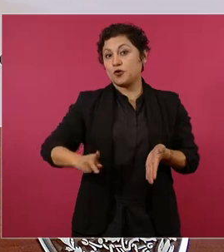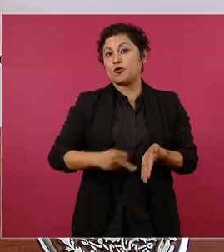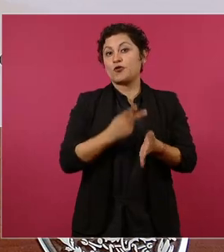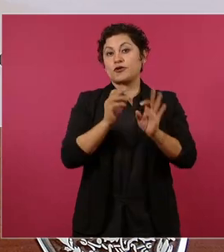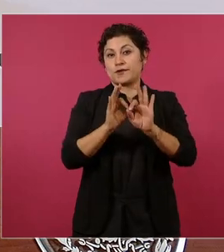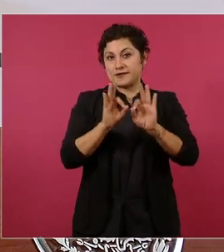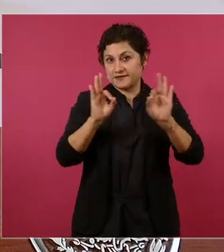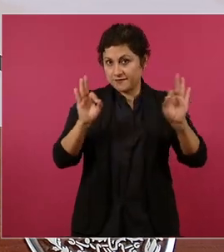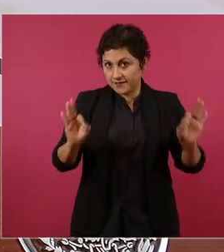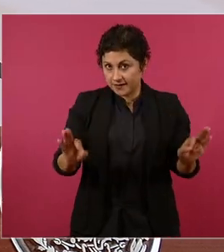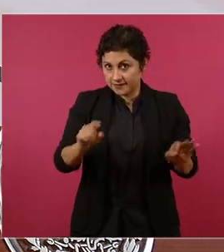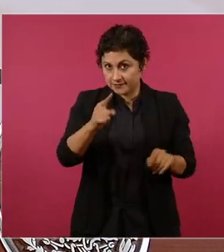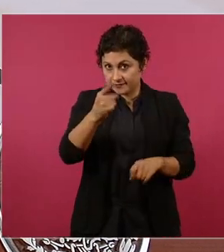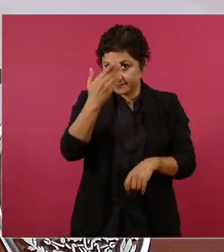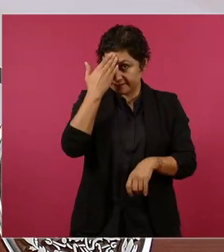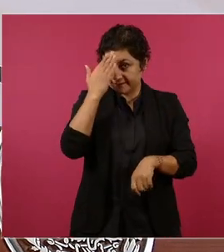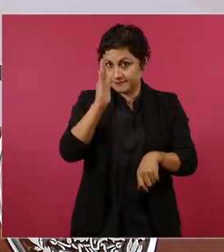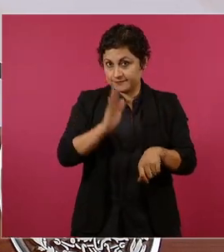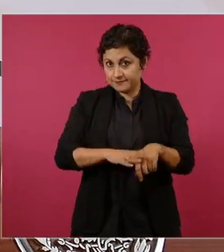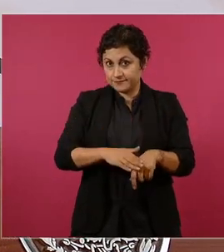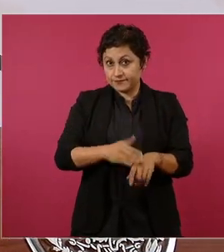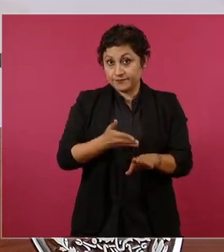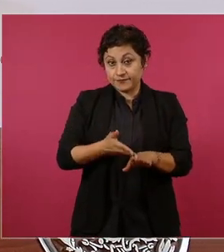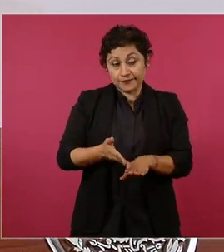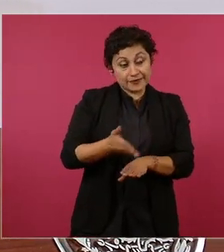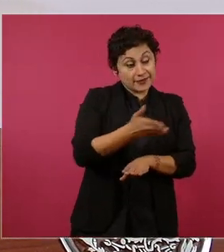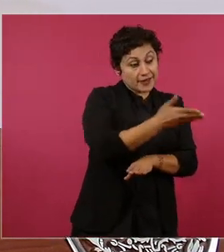antes como antes, ahora como ahora.